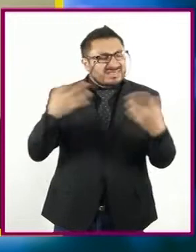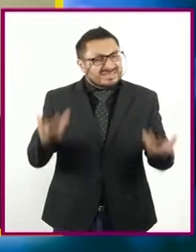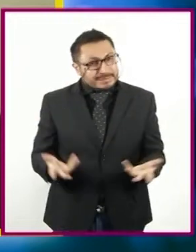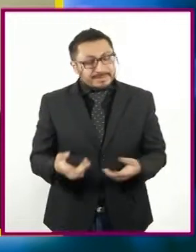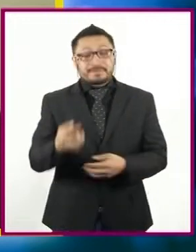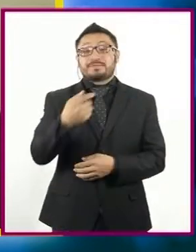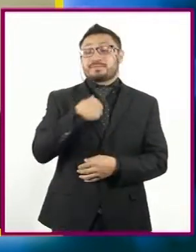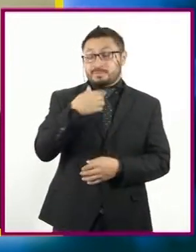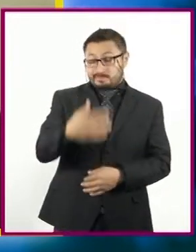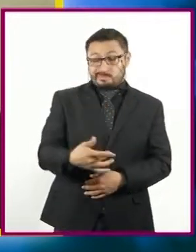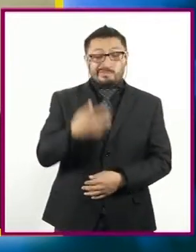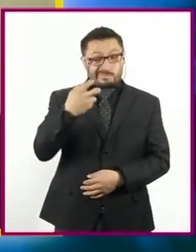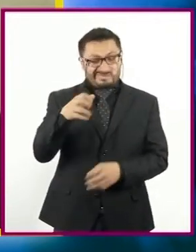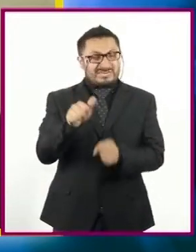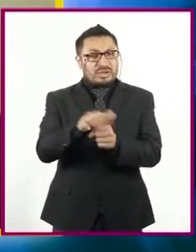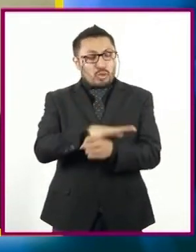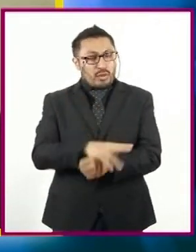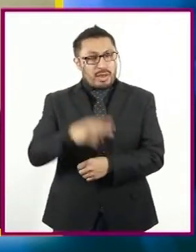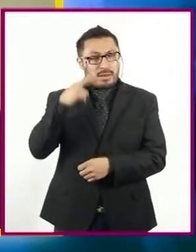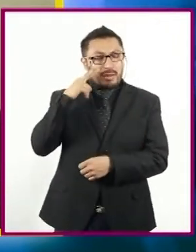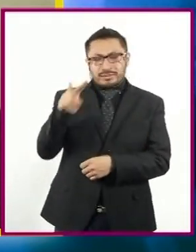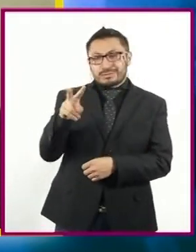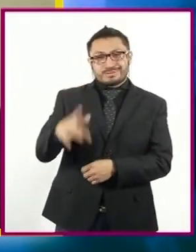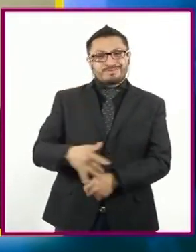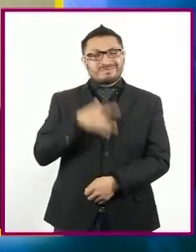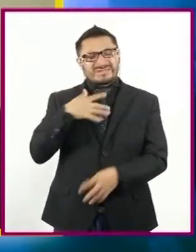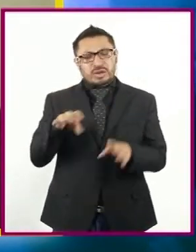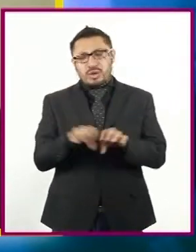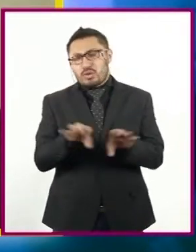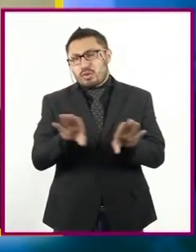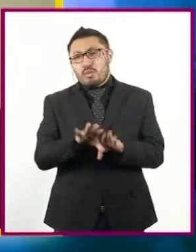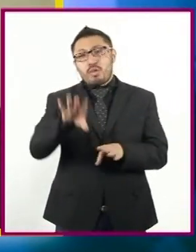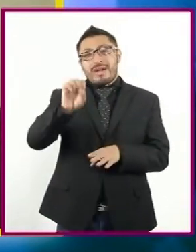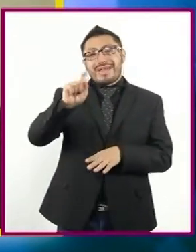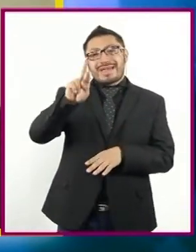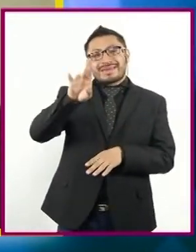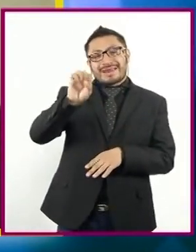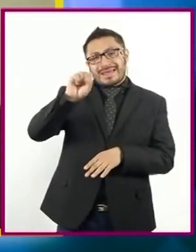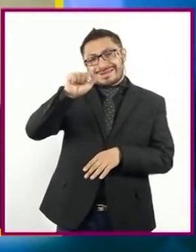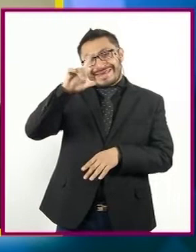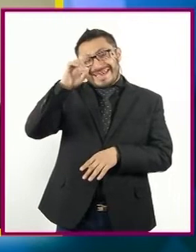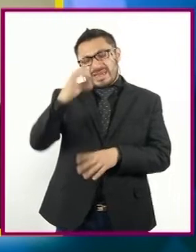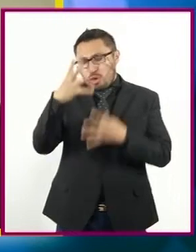esta cuarentena por el COVID me he sentido estresado,